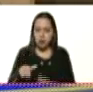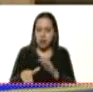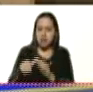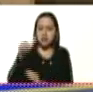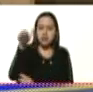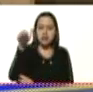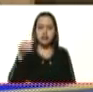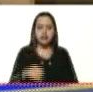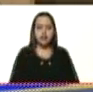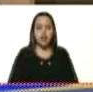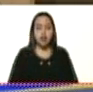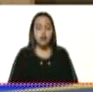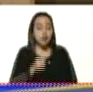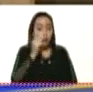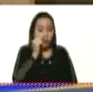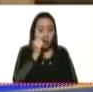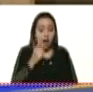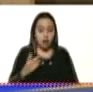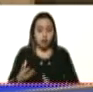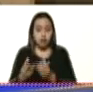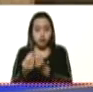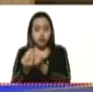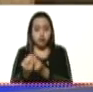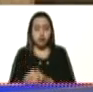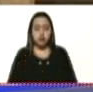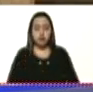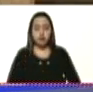padre, Roscio, de origen